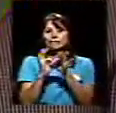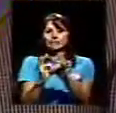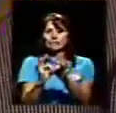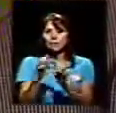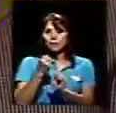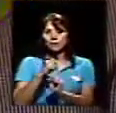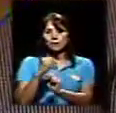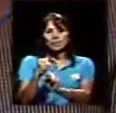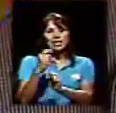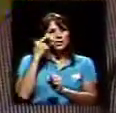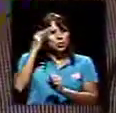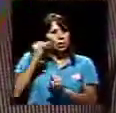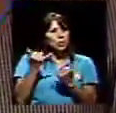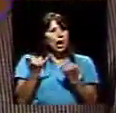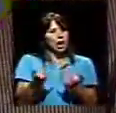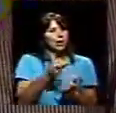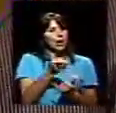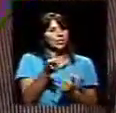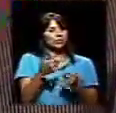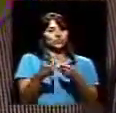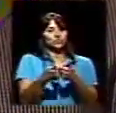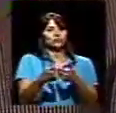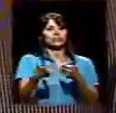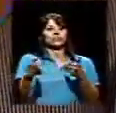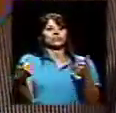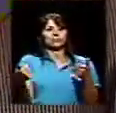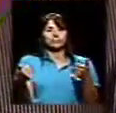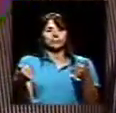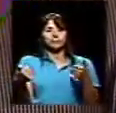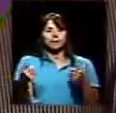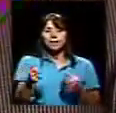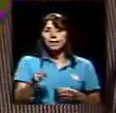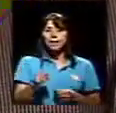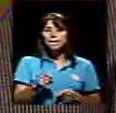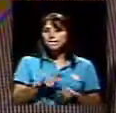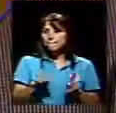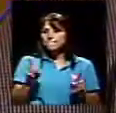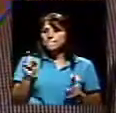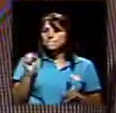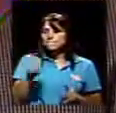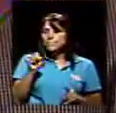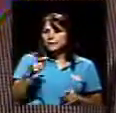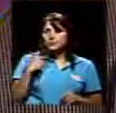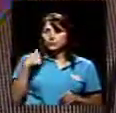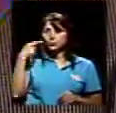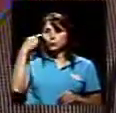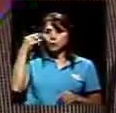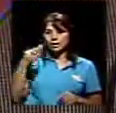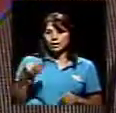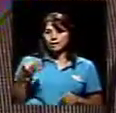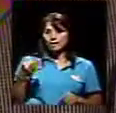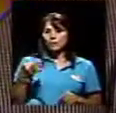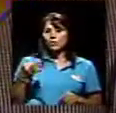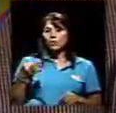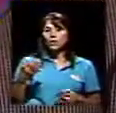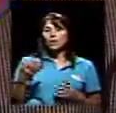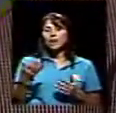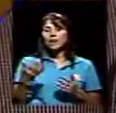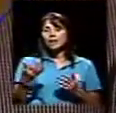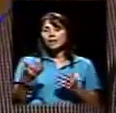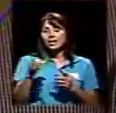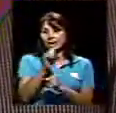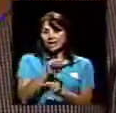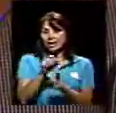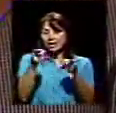este momento en relación con ese tipo de tema. Sí me da la sensación de que, particularmente en el caso